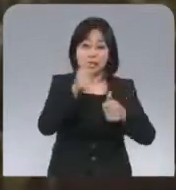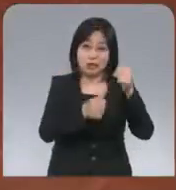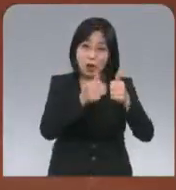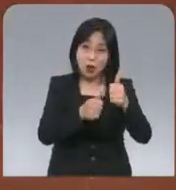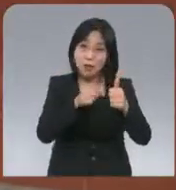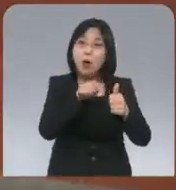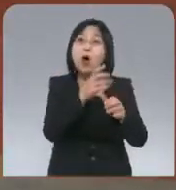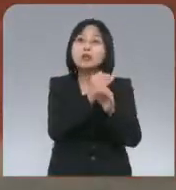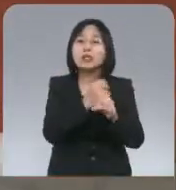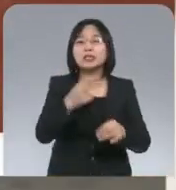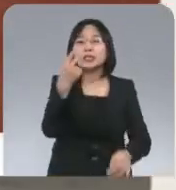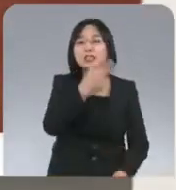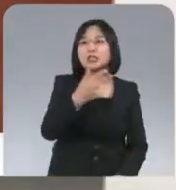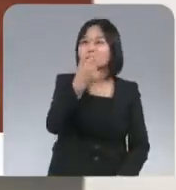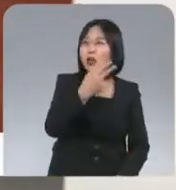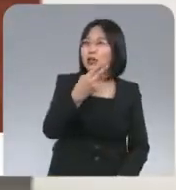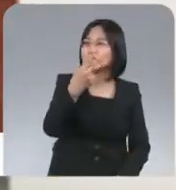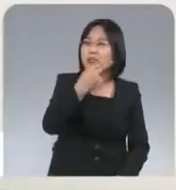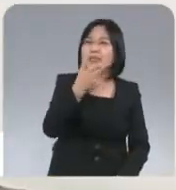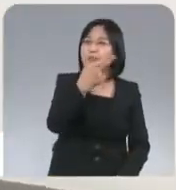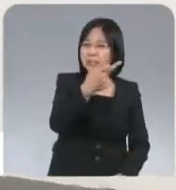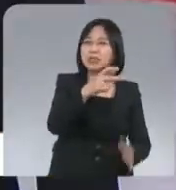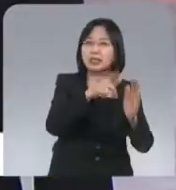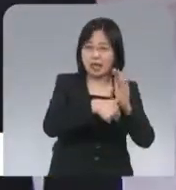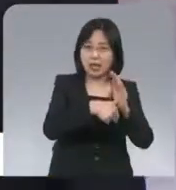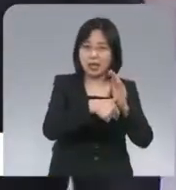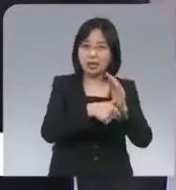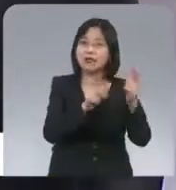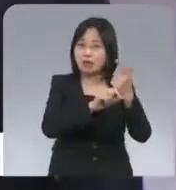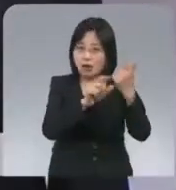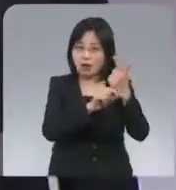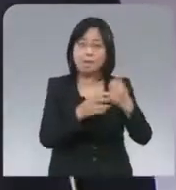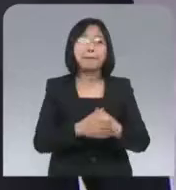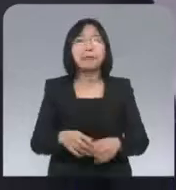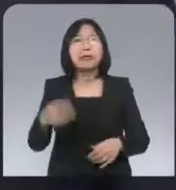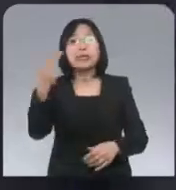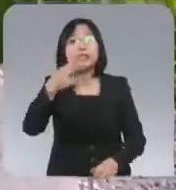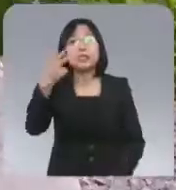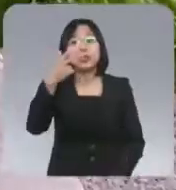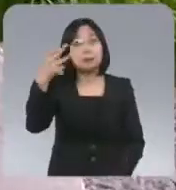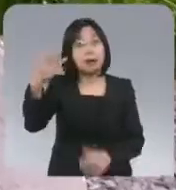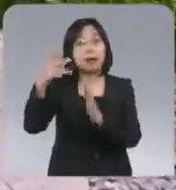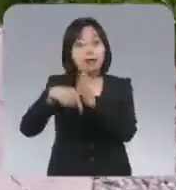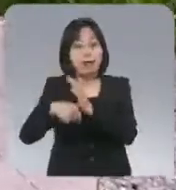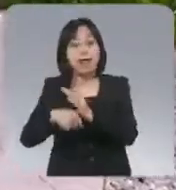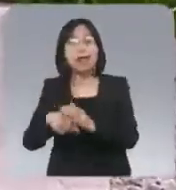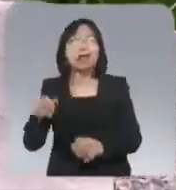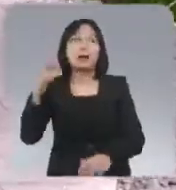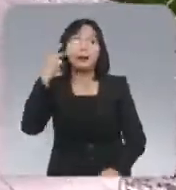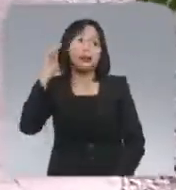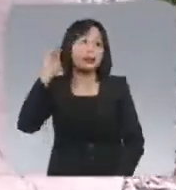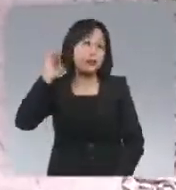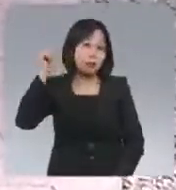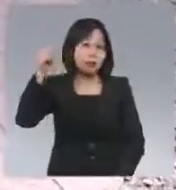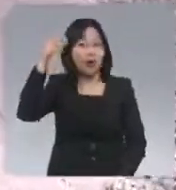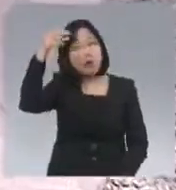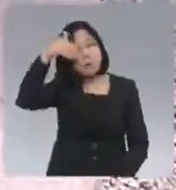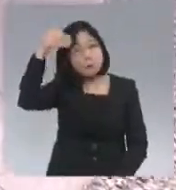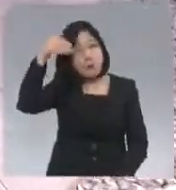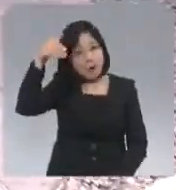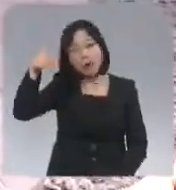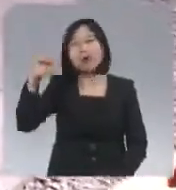2017 ese fue el último realizado antes de anunciar el régimen de planeada una moratoria auto impuesta sobre pruebas nucleares